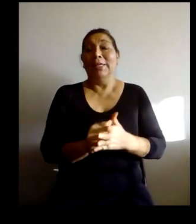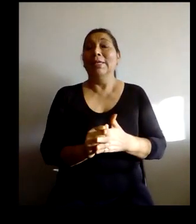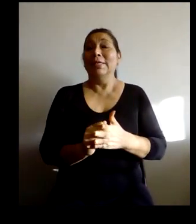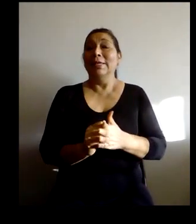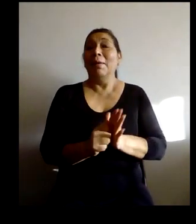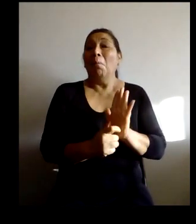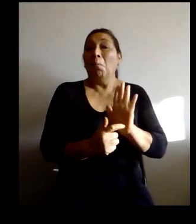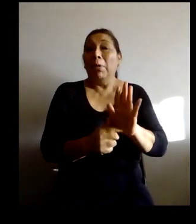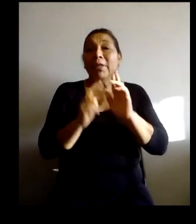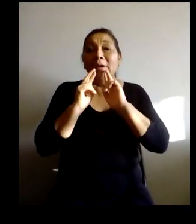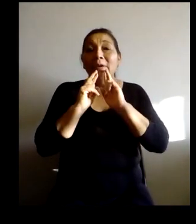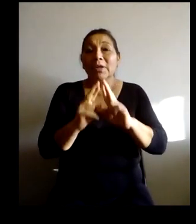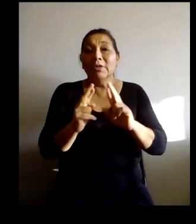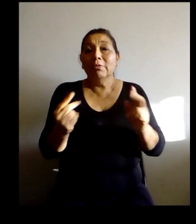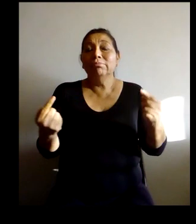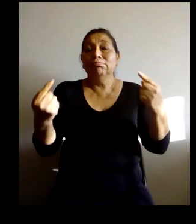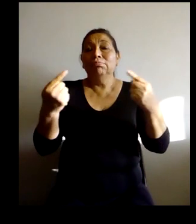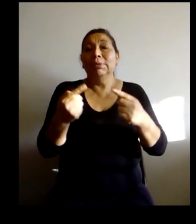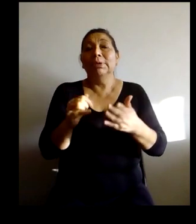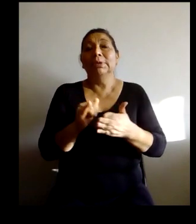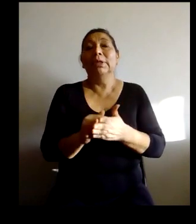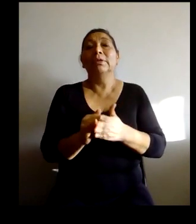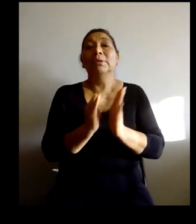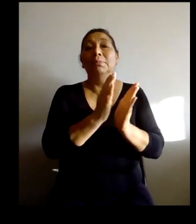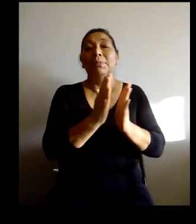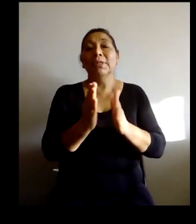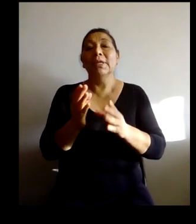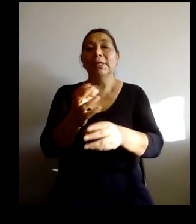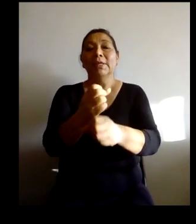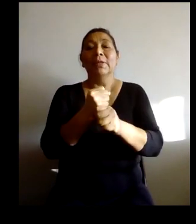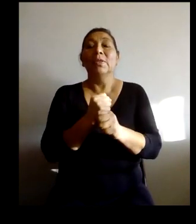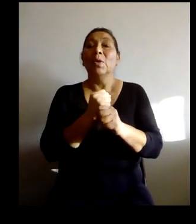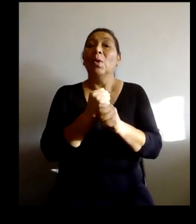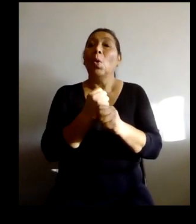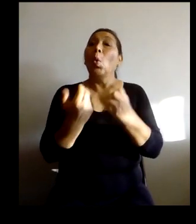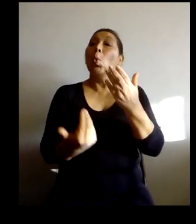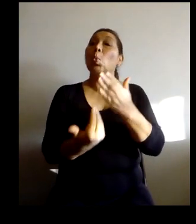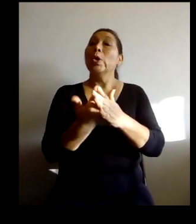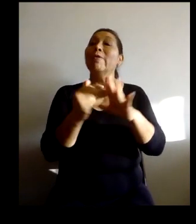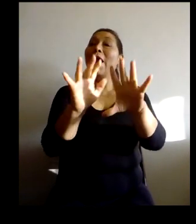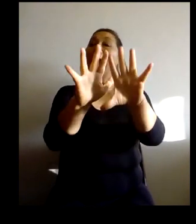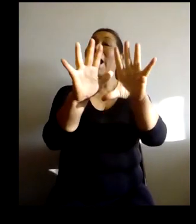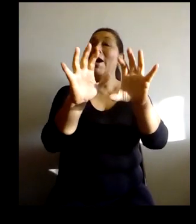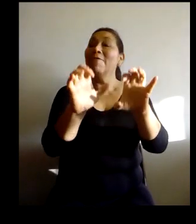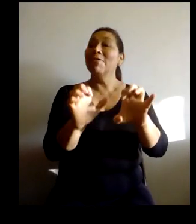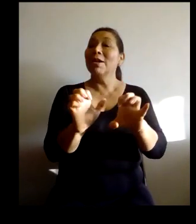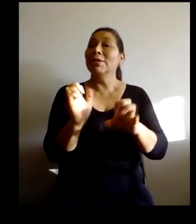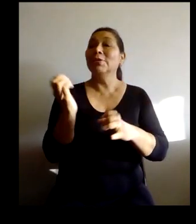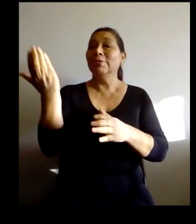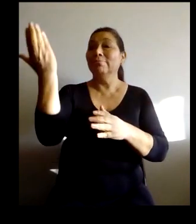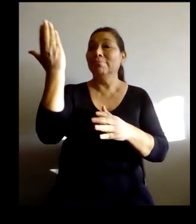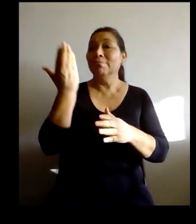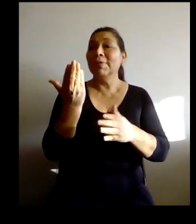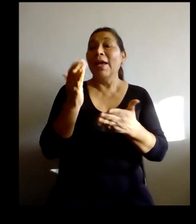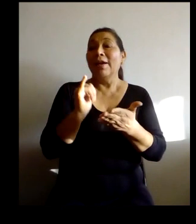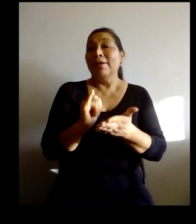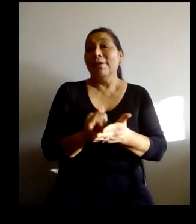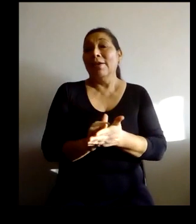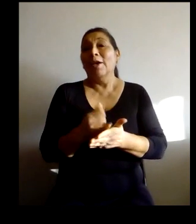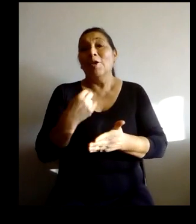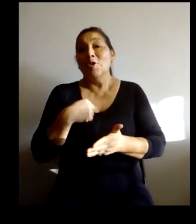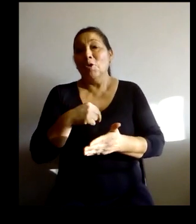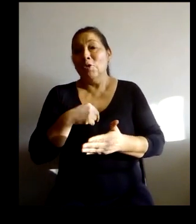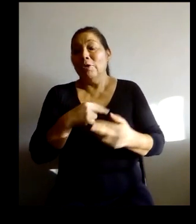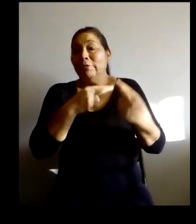sino que en el presente caso se pueda resolver esta controversia, se ordene que se someta a una nueva evaluación al demandante